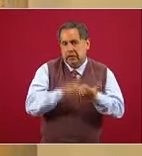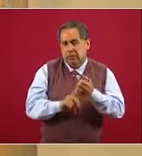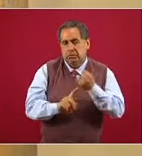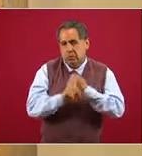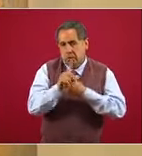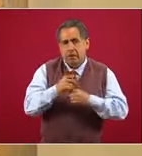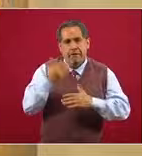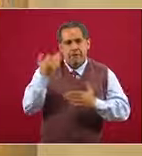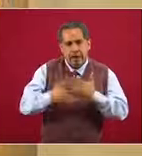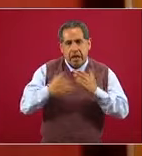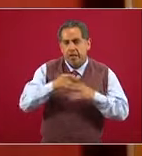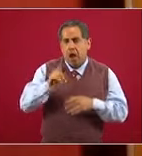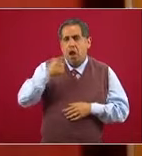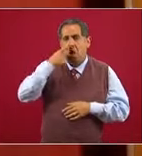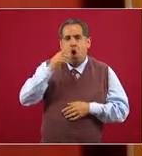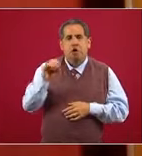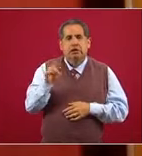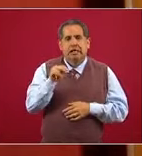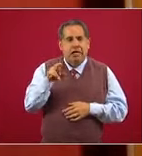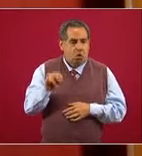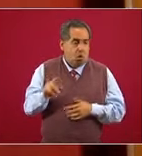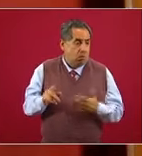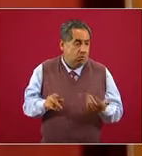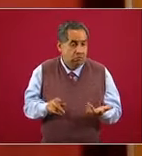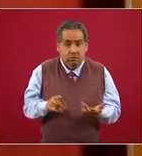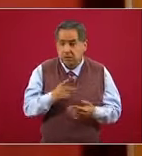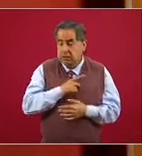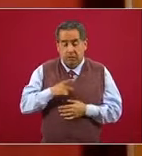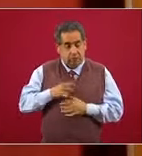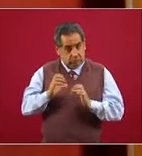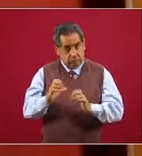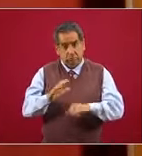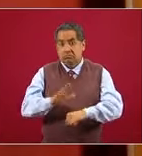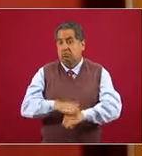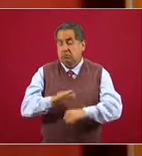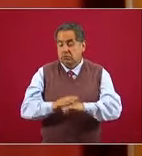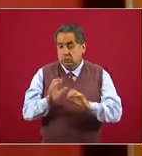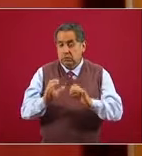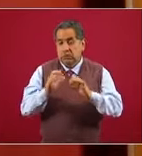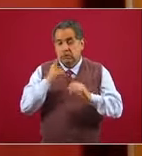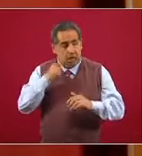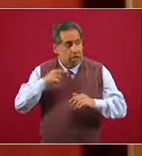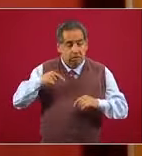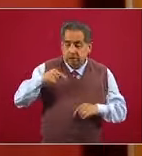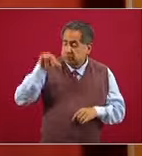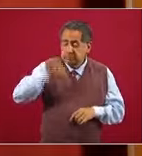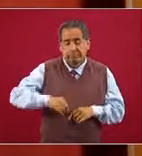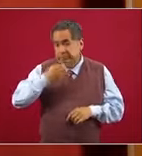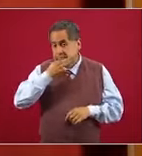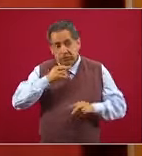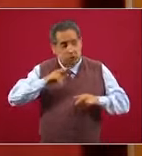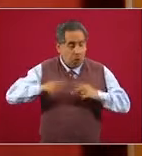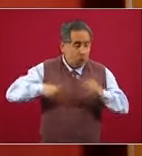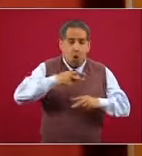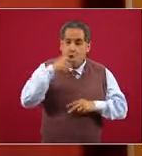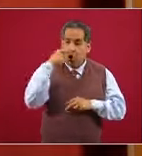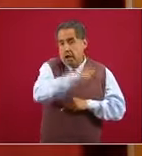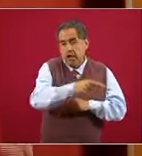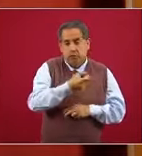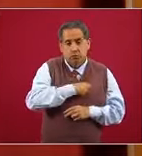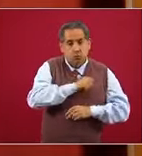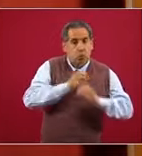respirar, de que falta el aire, y eso debe ser tomado como un signo de alarma para una atención inmediata de